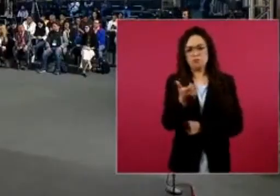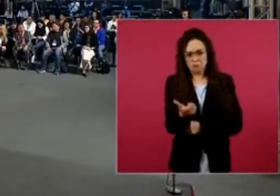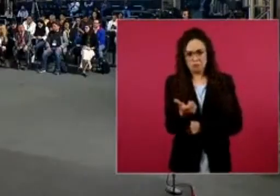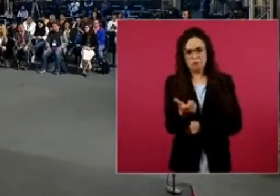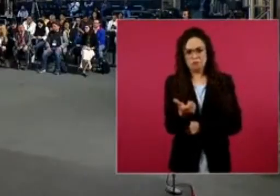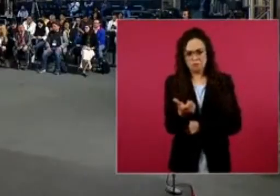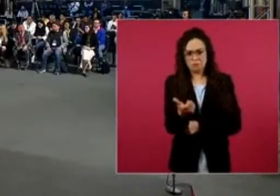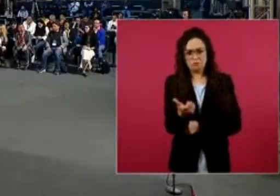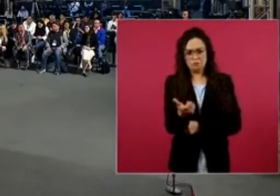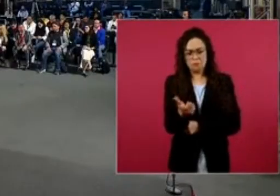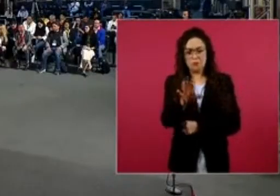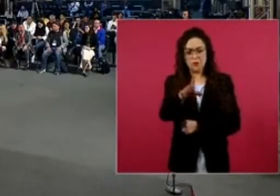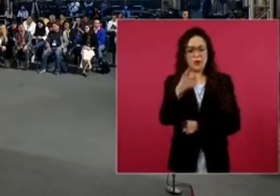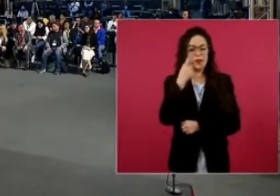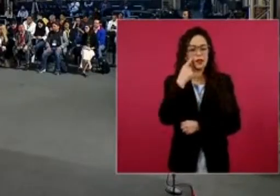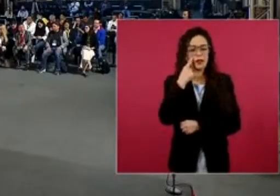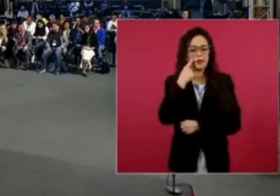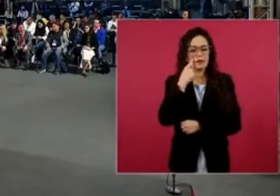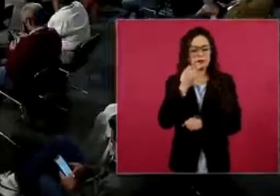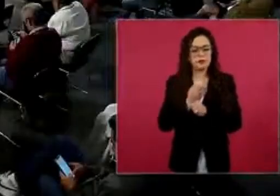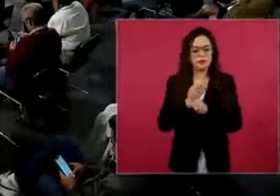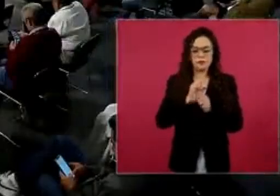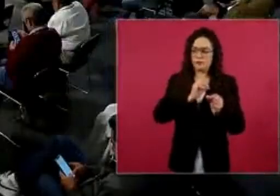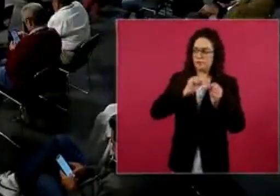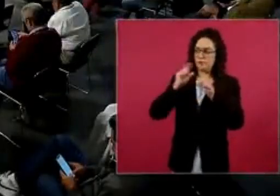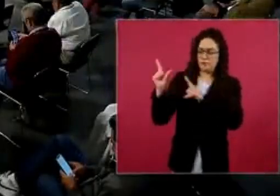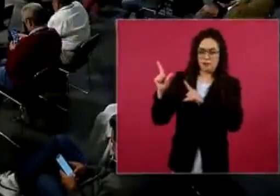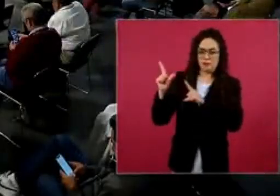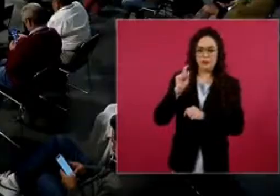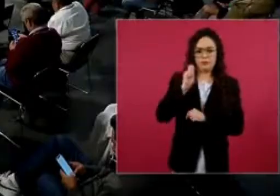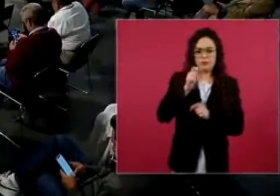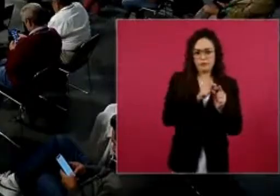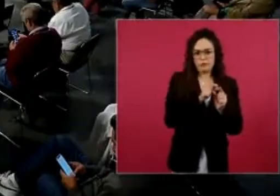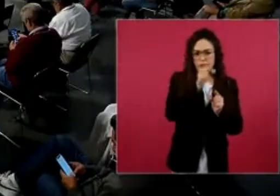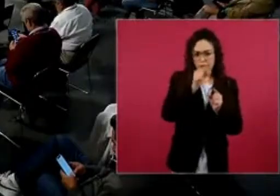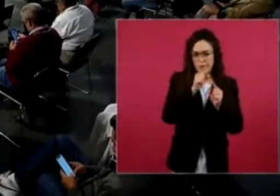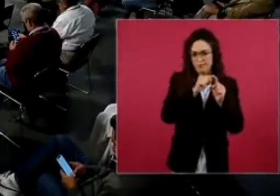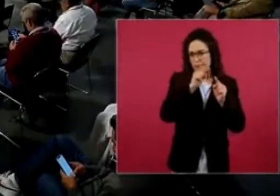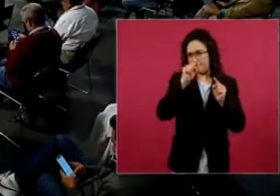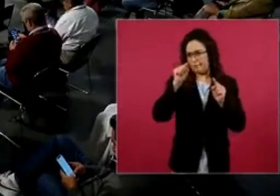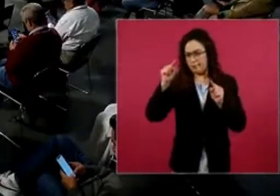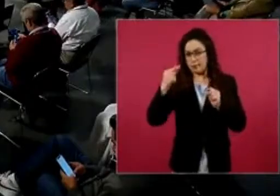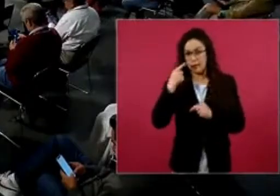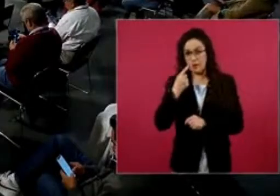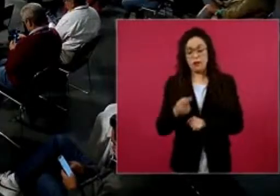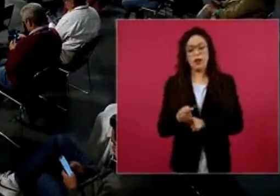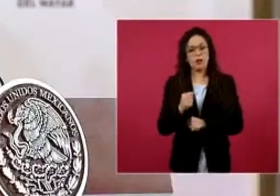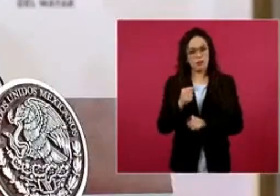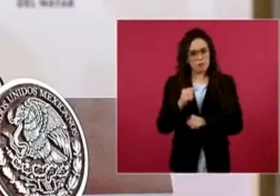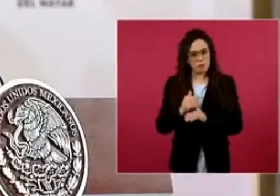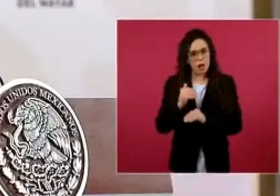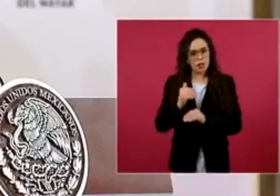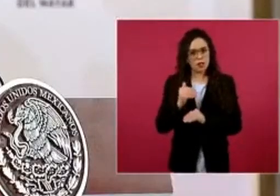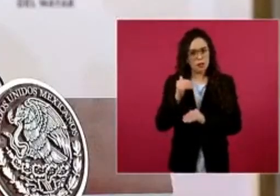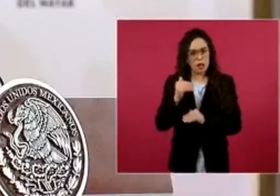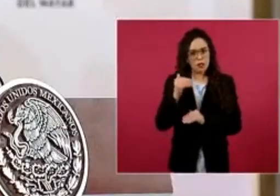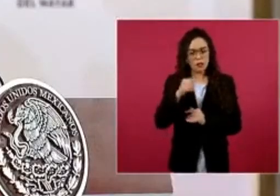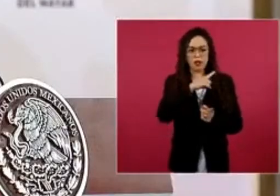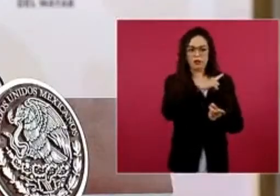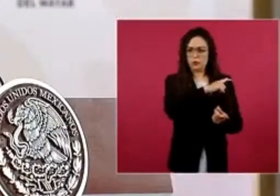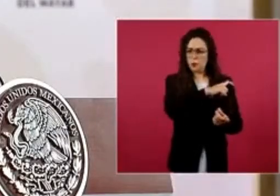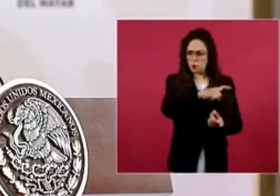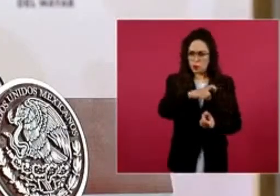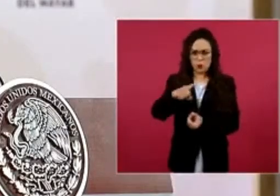de cómo hemos aumentado la recaudación sin necesidad